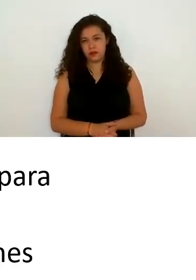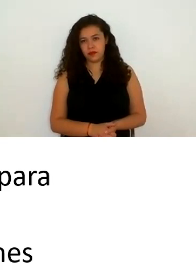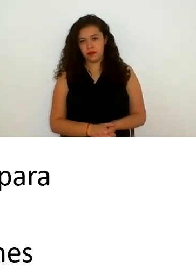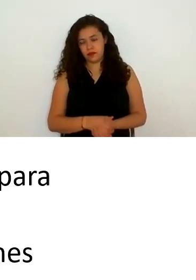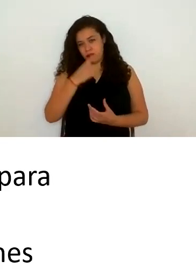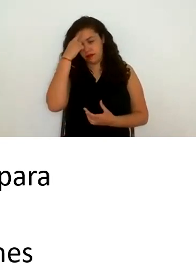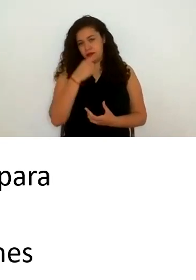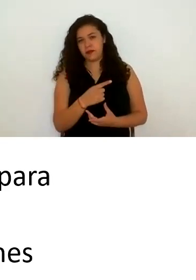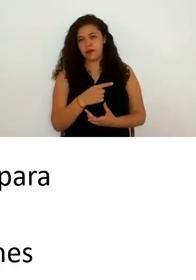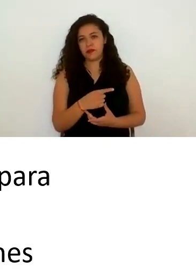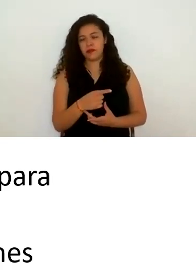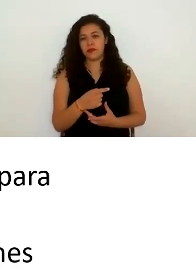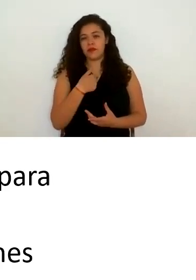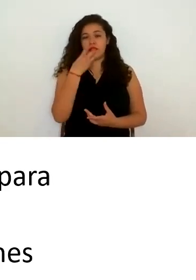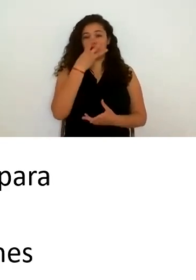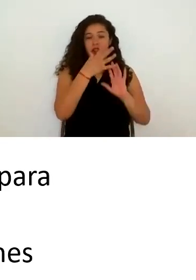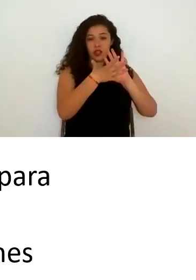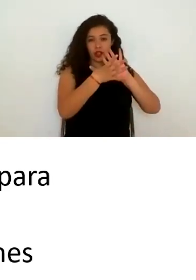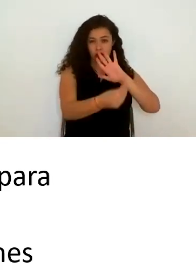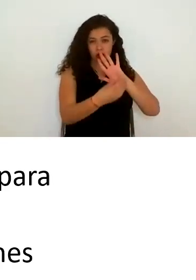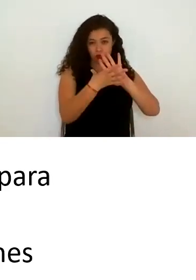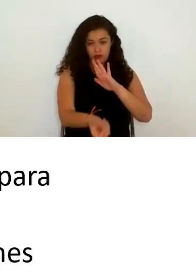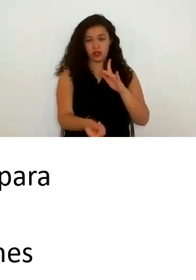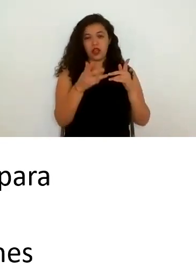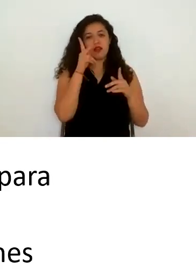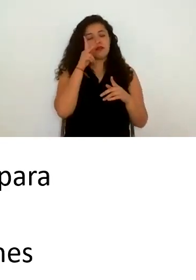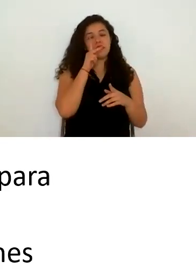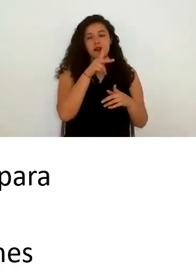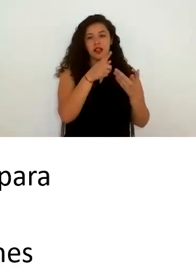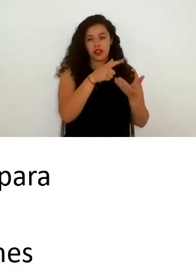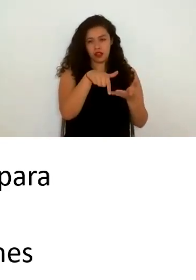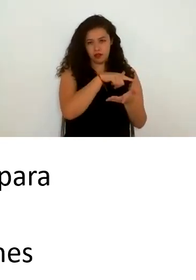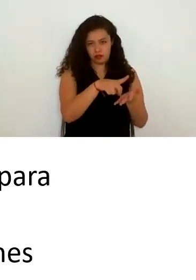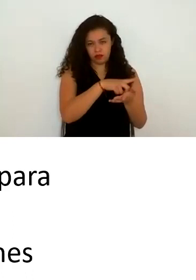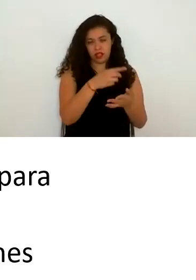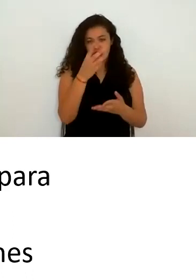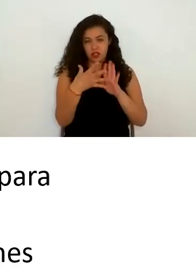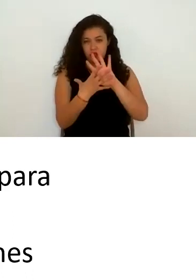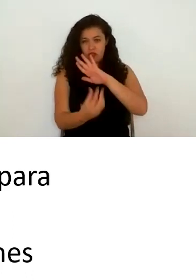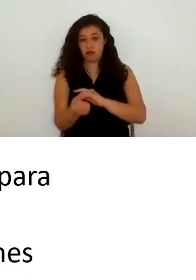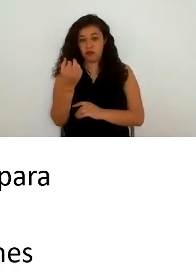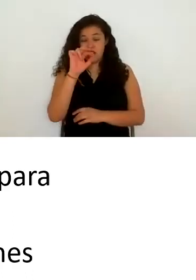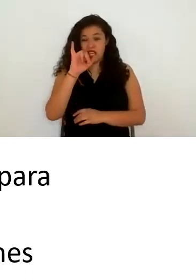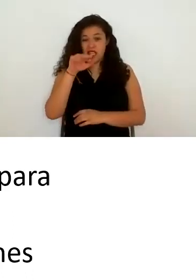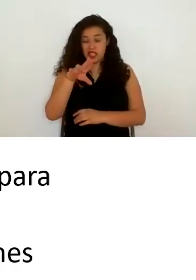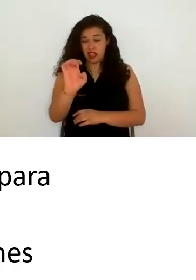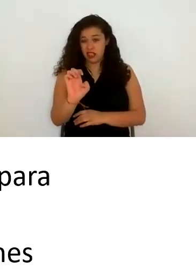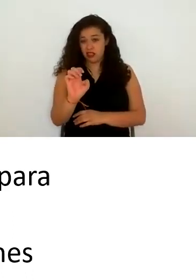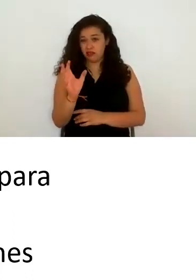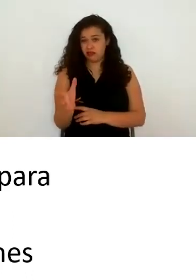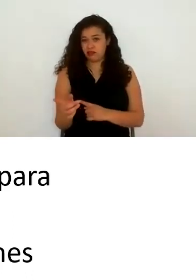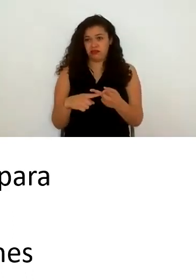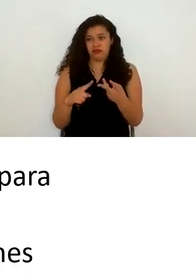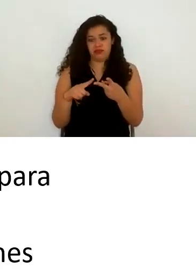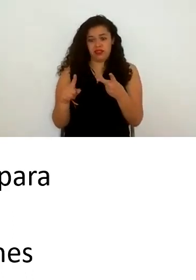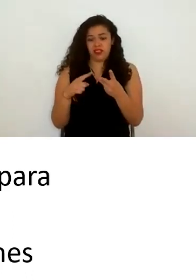dice, quiero 3 copias del comprobante de domicilio, 3 copias del INE y no sé, y